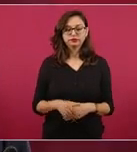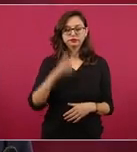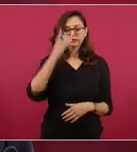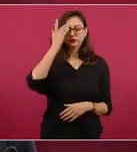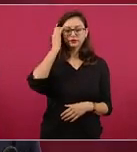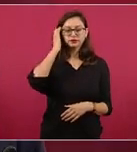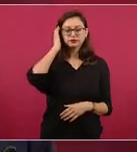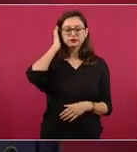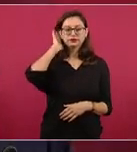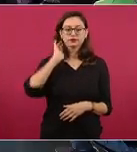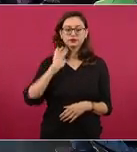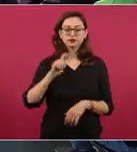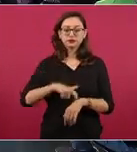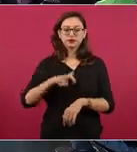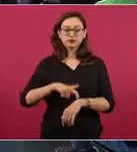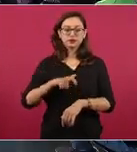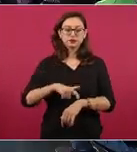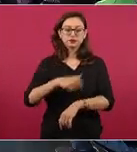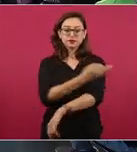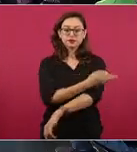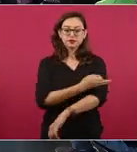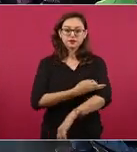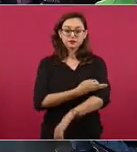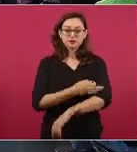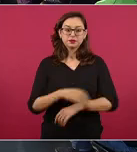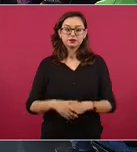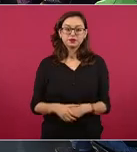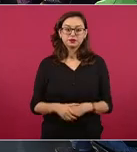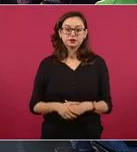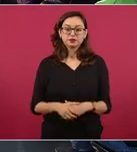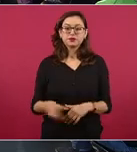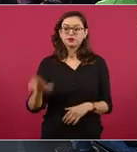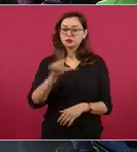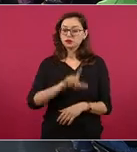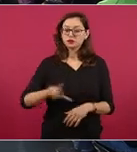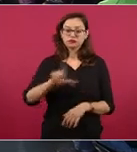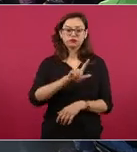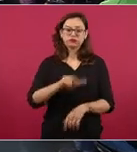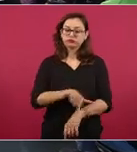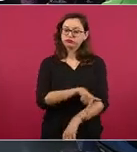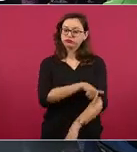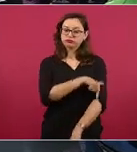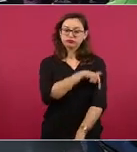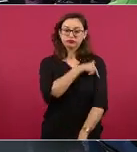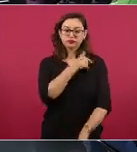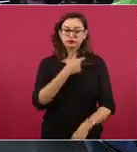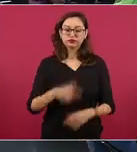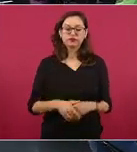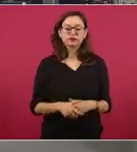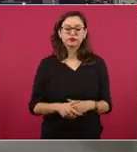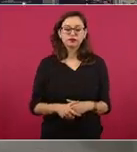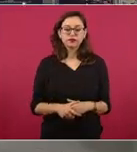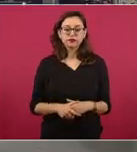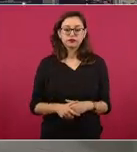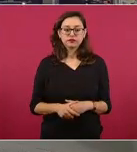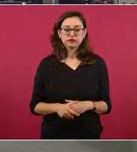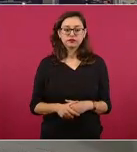Ya es muy tarde, ¿eh? Ya lunes hablamos bastante. Ah.